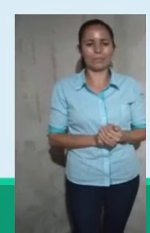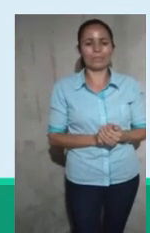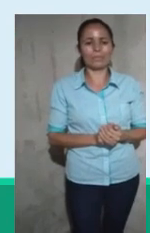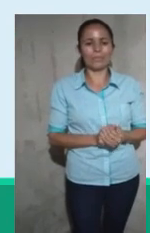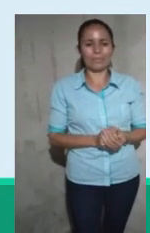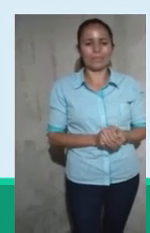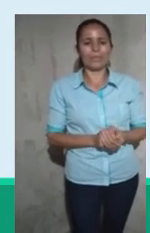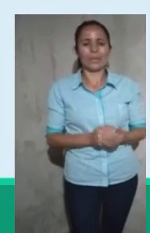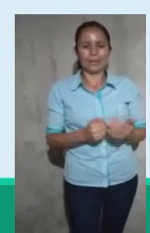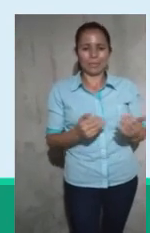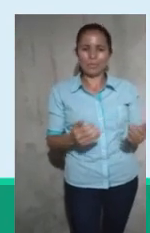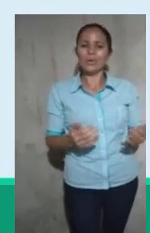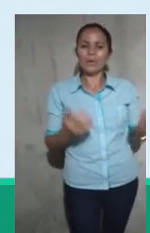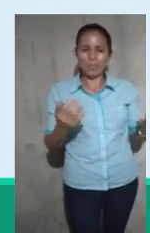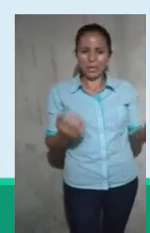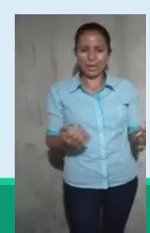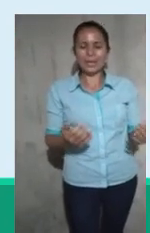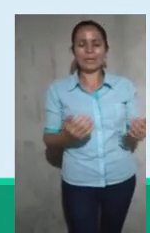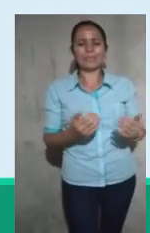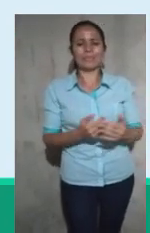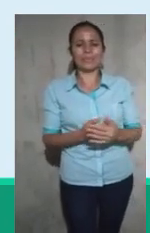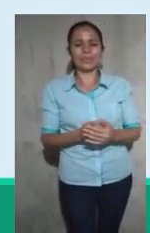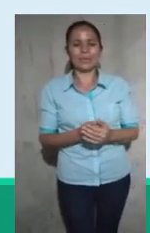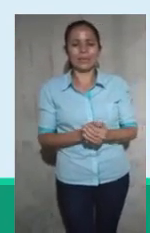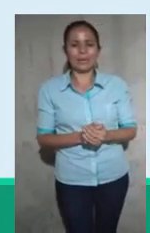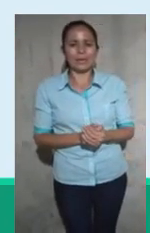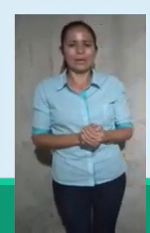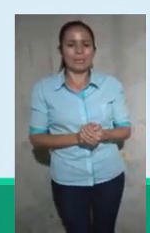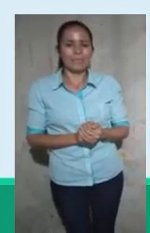selección? Muy bien.